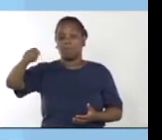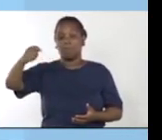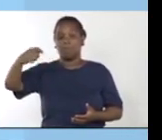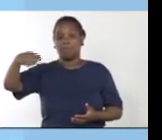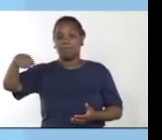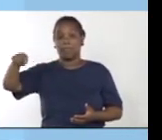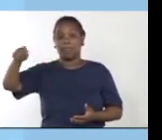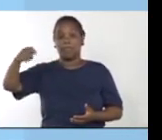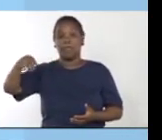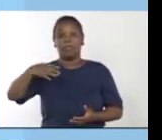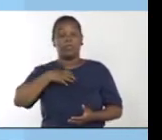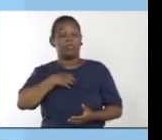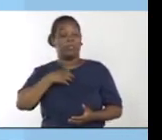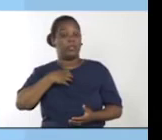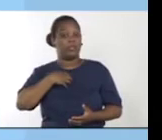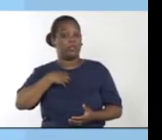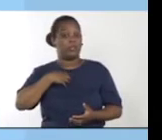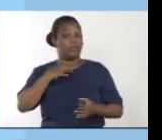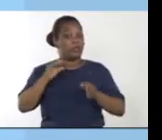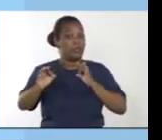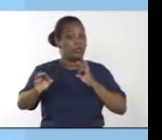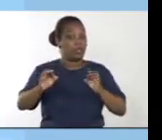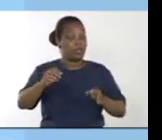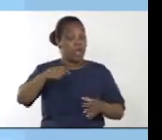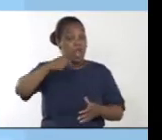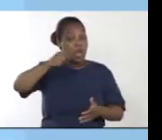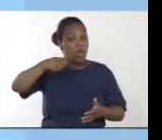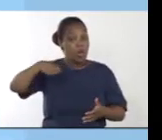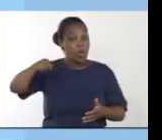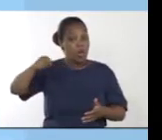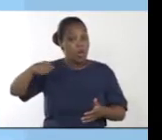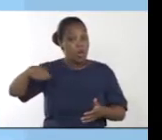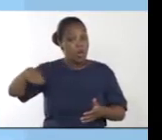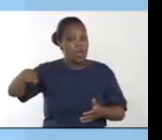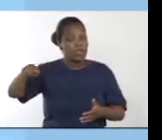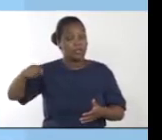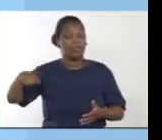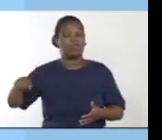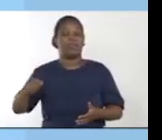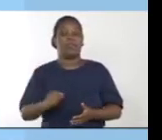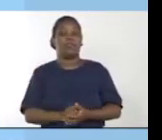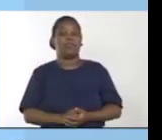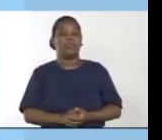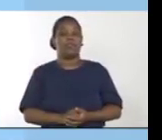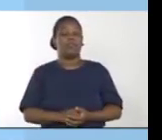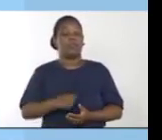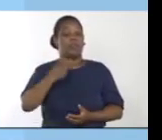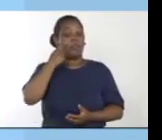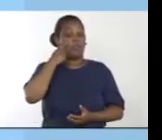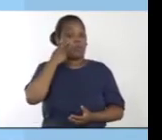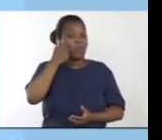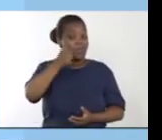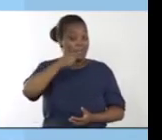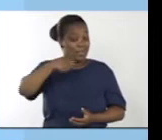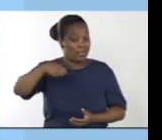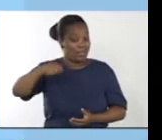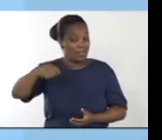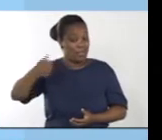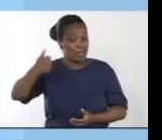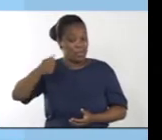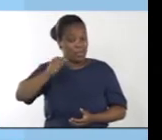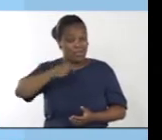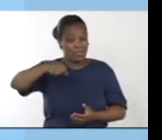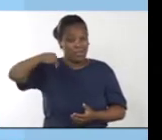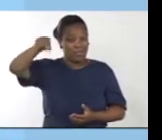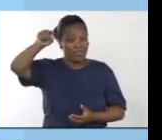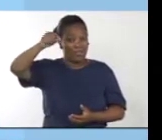deben esmerarse al trazar los rasgos y enlaces de la letra cursiva. Reparen en las letras que deben